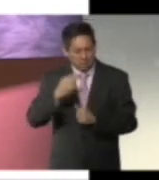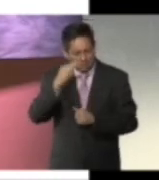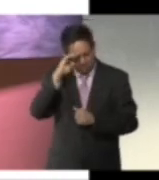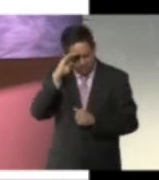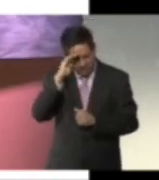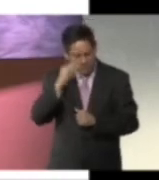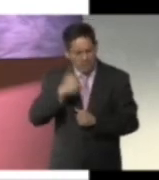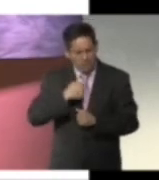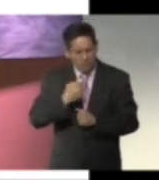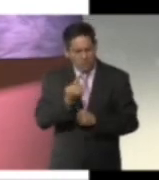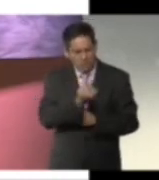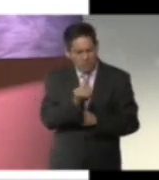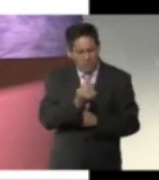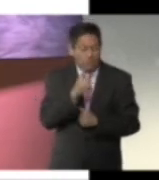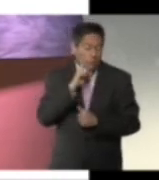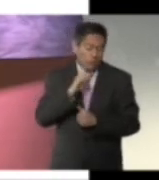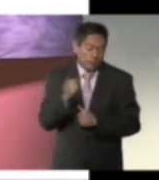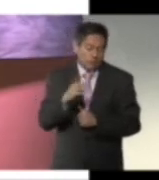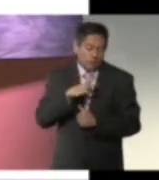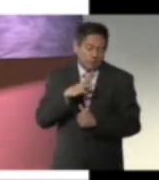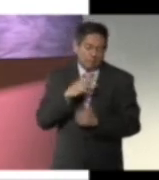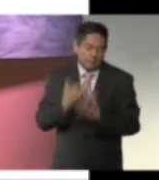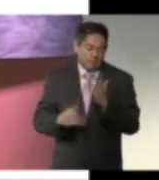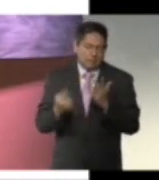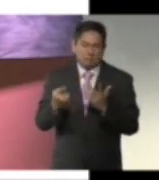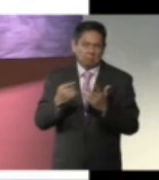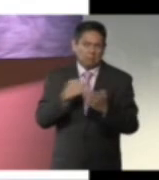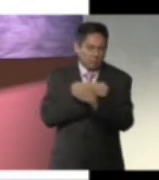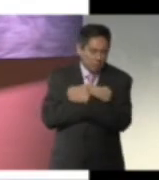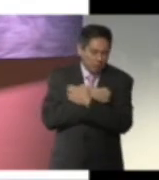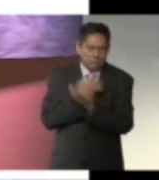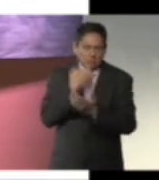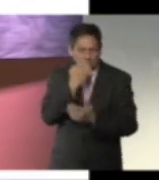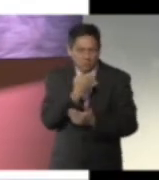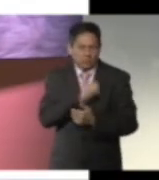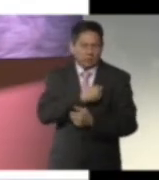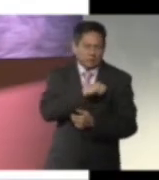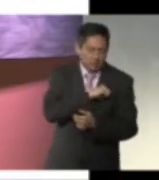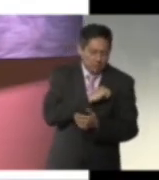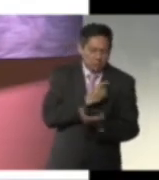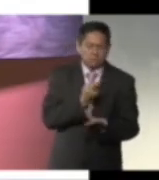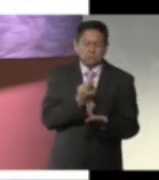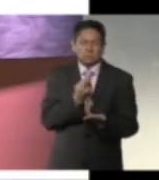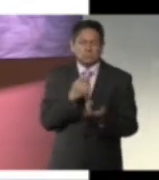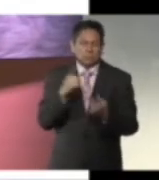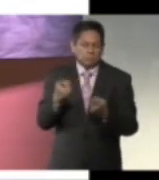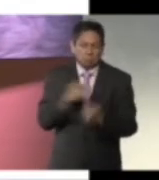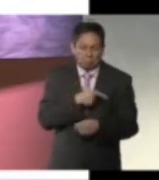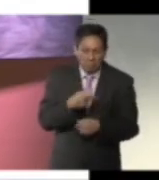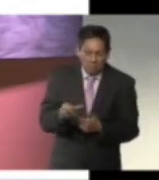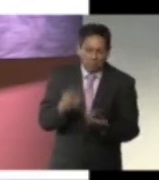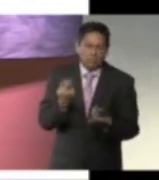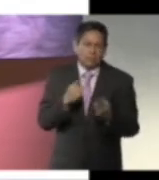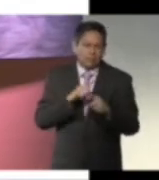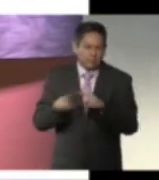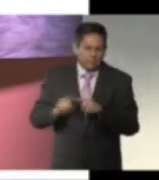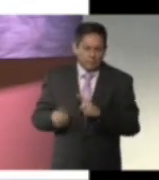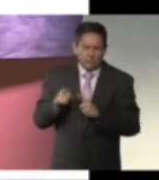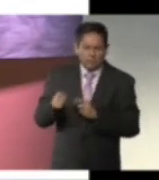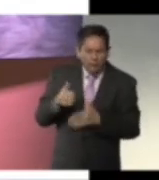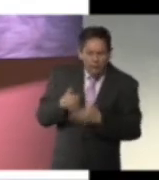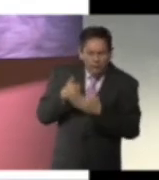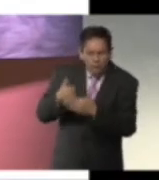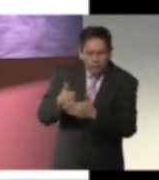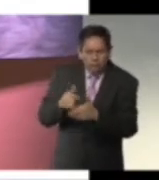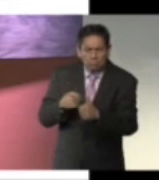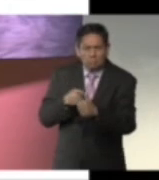la pobreza, a la desigualdad misma o a las causas de esa desigualdad, a las causas de esas brechas, a las